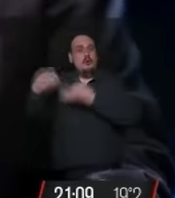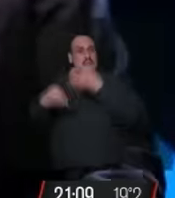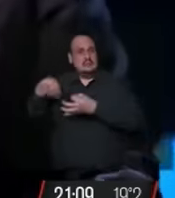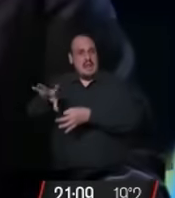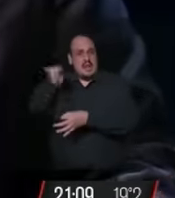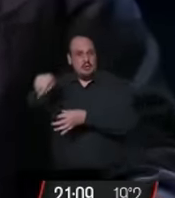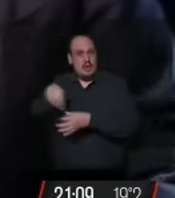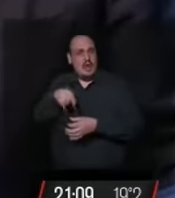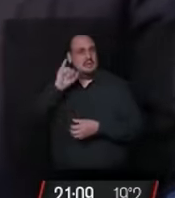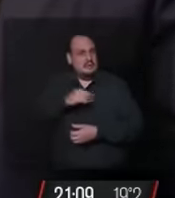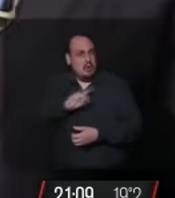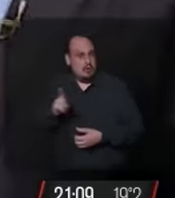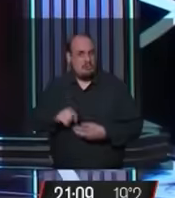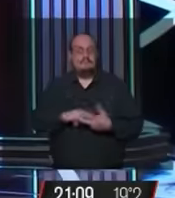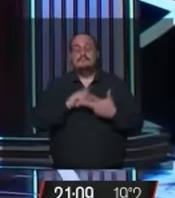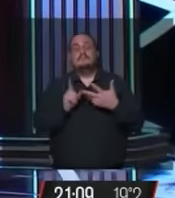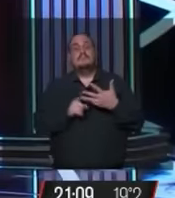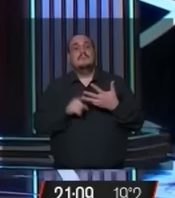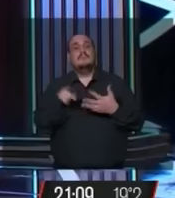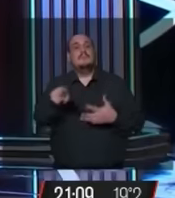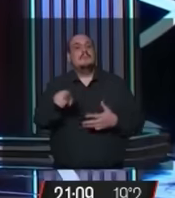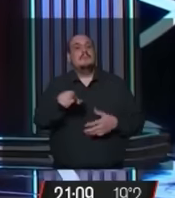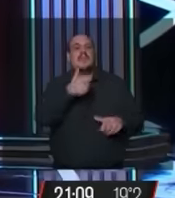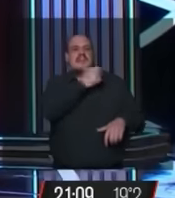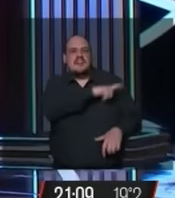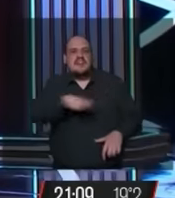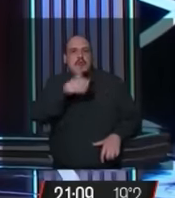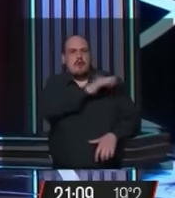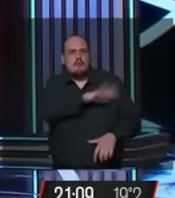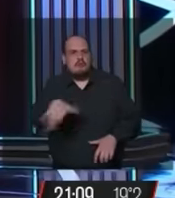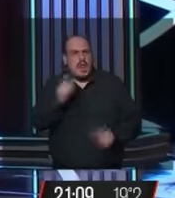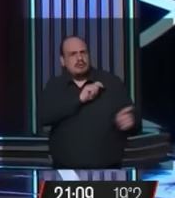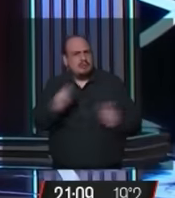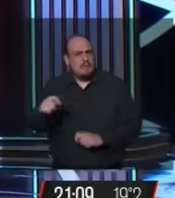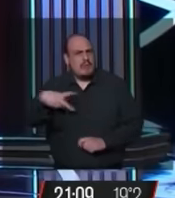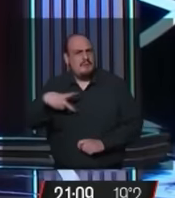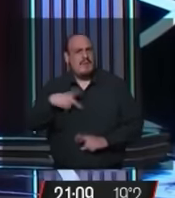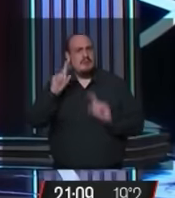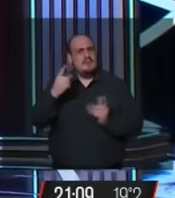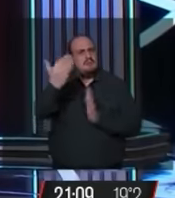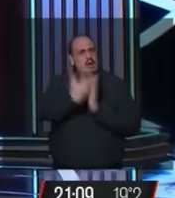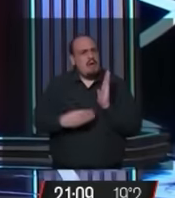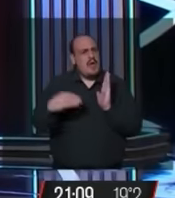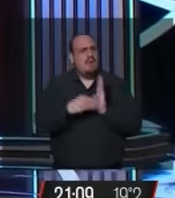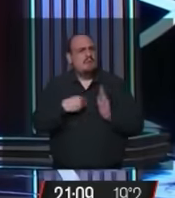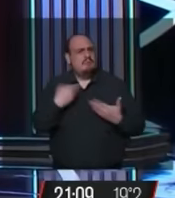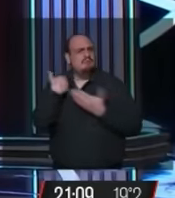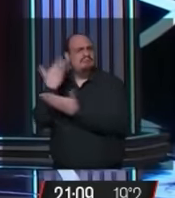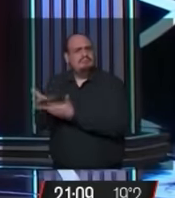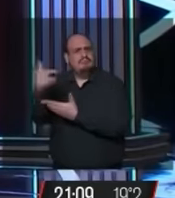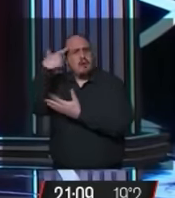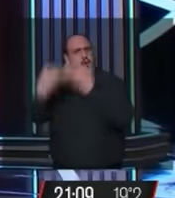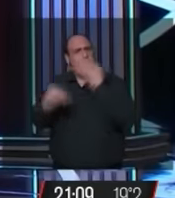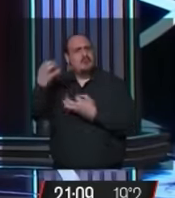no? Por sí o por no, ¿vas a privatizar ríos y mares como planteaste en la carta que presentaste a la justicia en